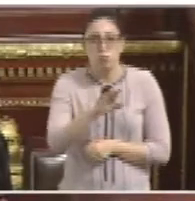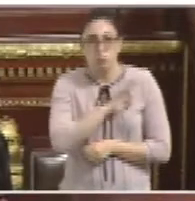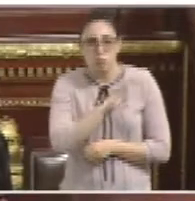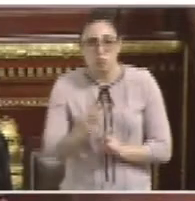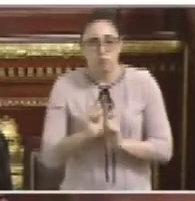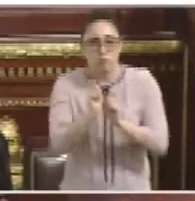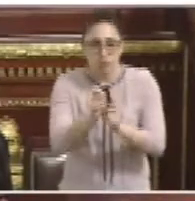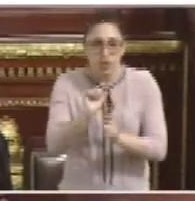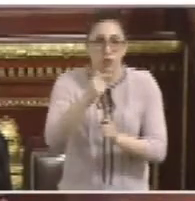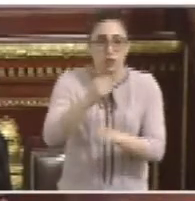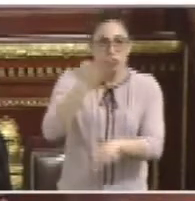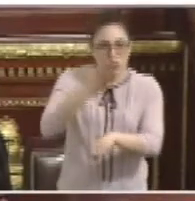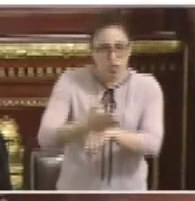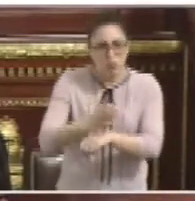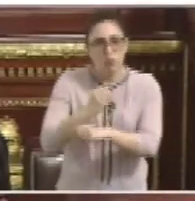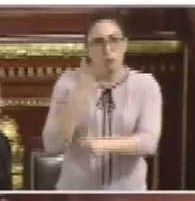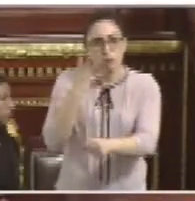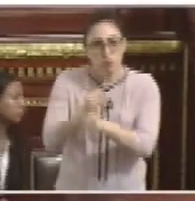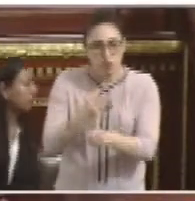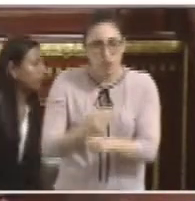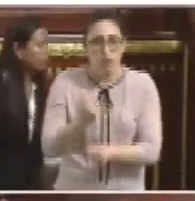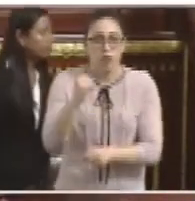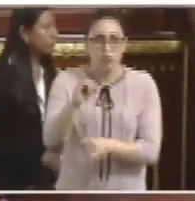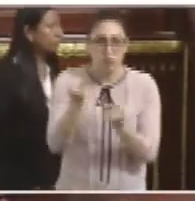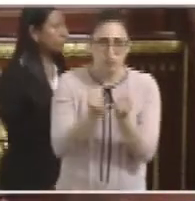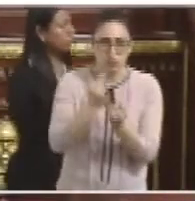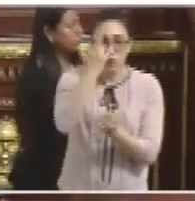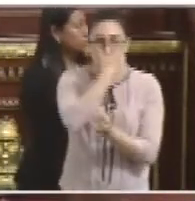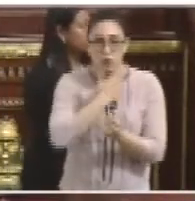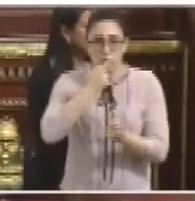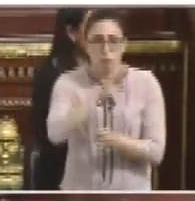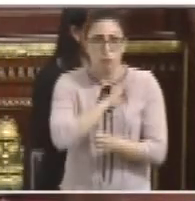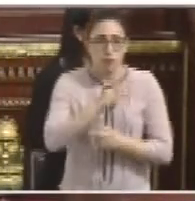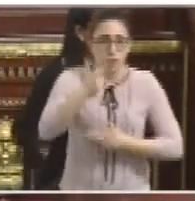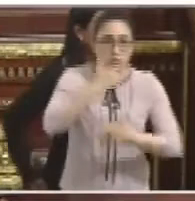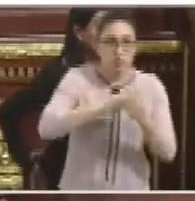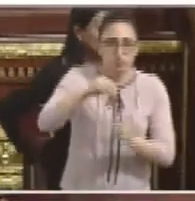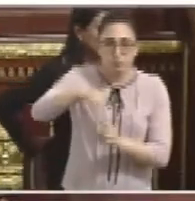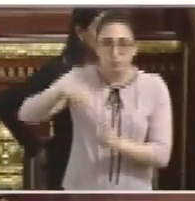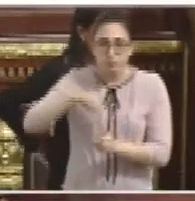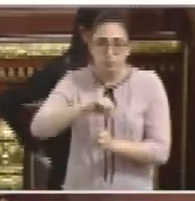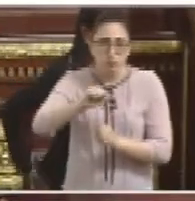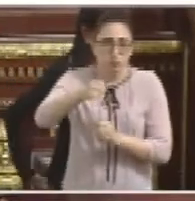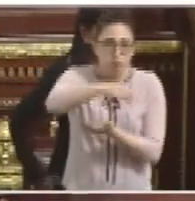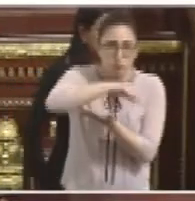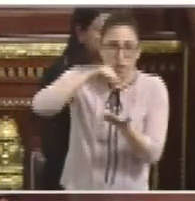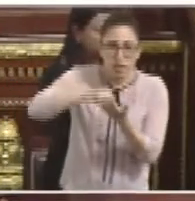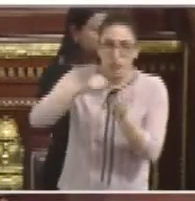correctivas necesarias, además de valorar la reubicación de las instalaciones,